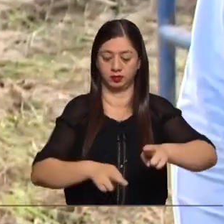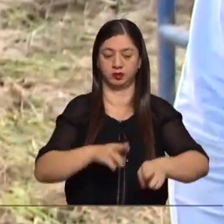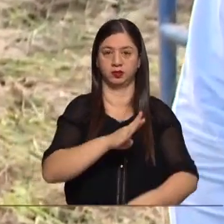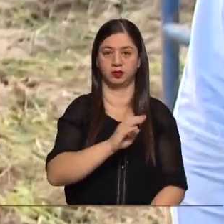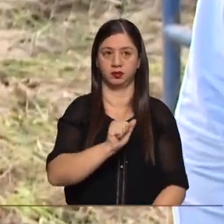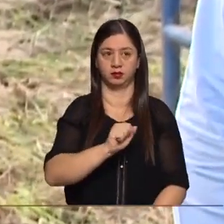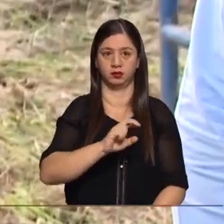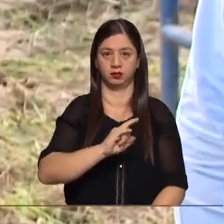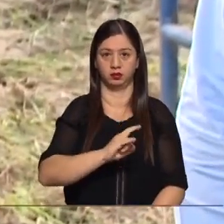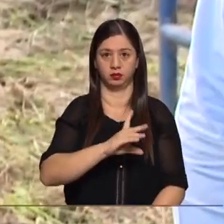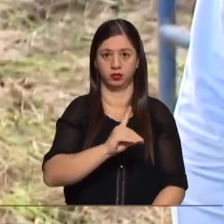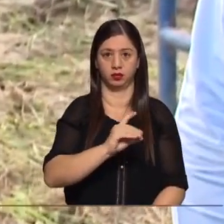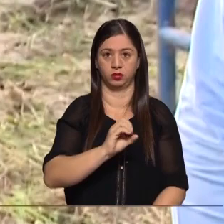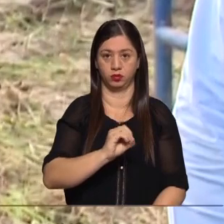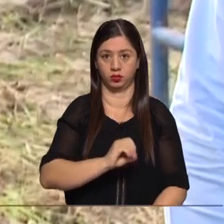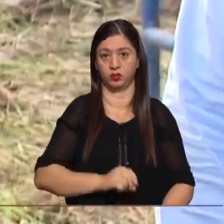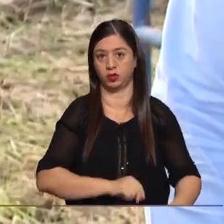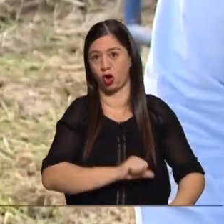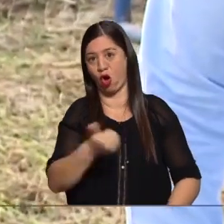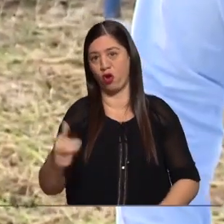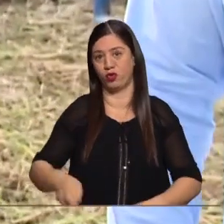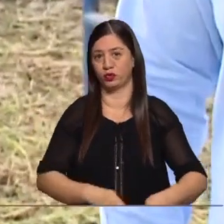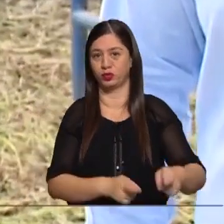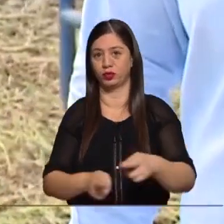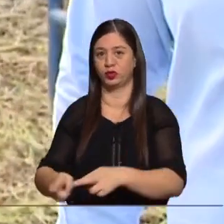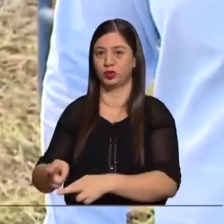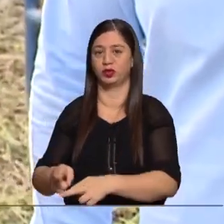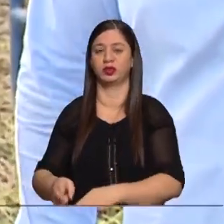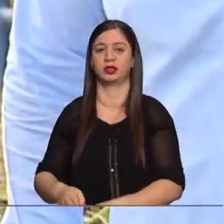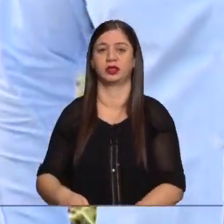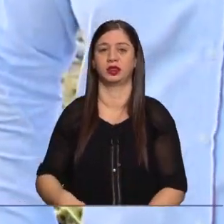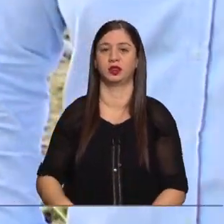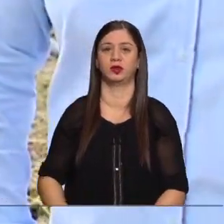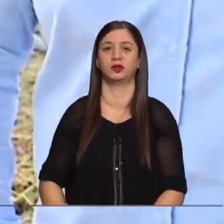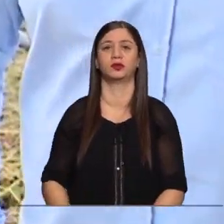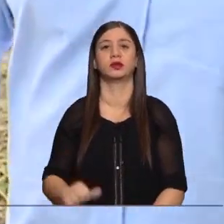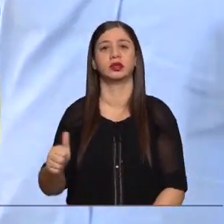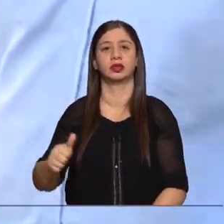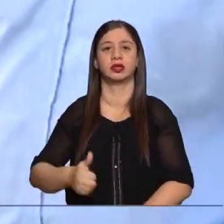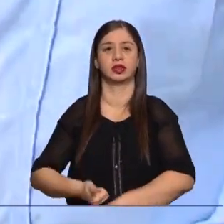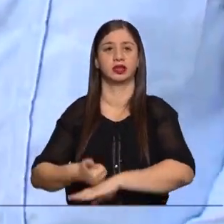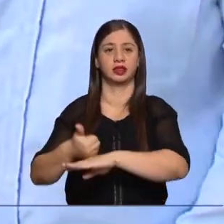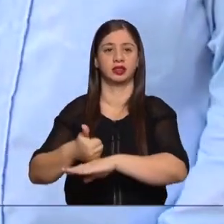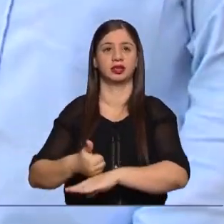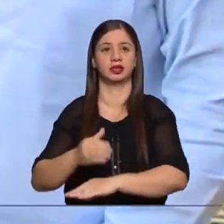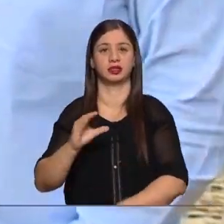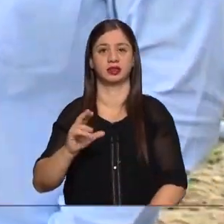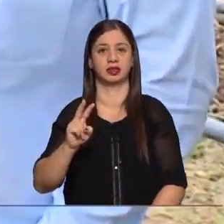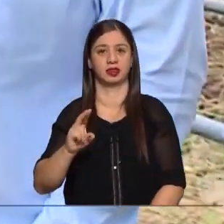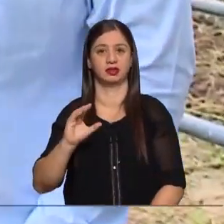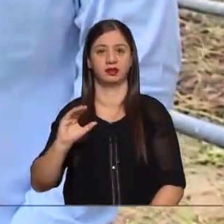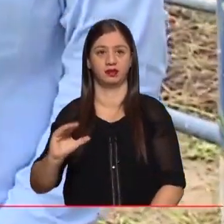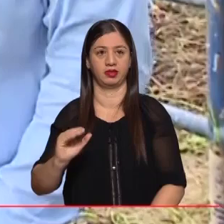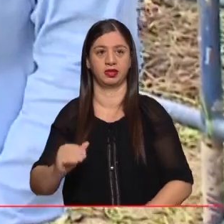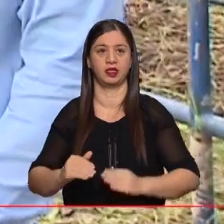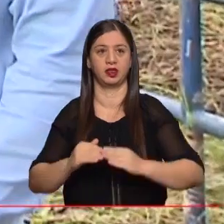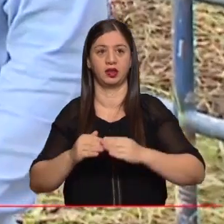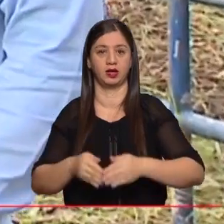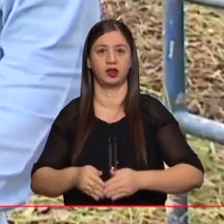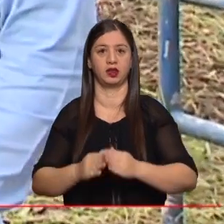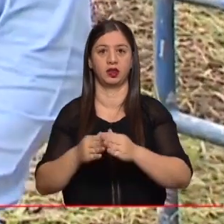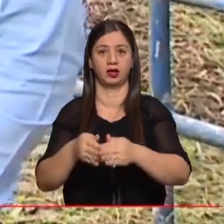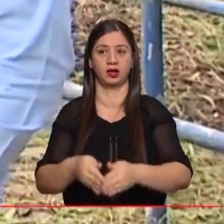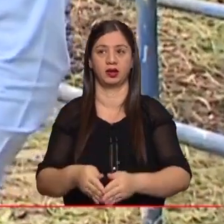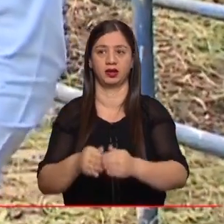las aguas del río Chocó. Nos acompaña Wilson García, el jefe de comunicaciones de la CBC. ¿Cómo es así que este buque escuela vuelve a